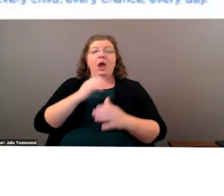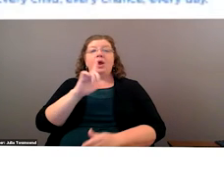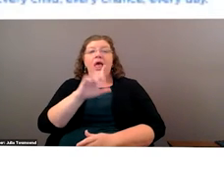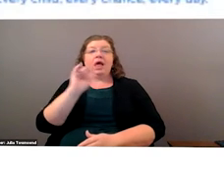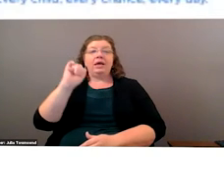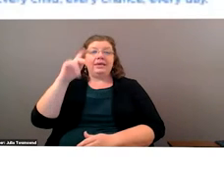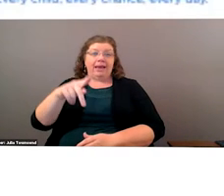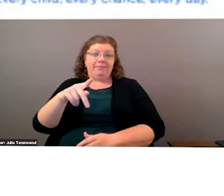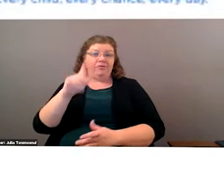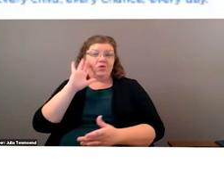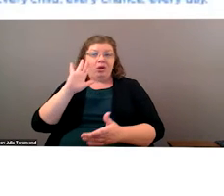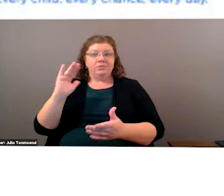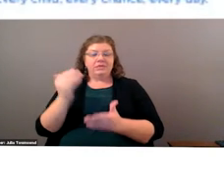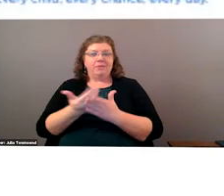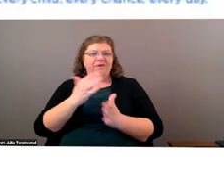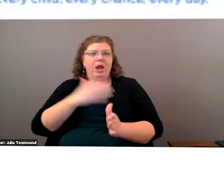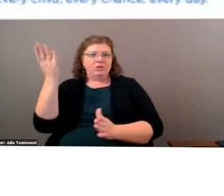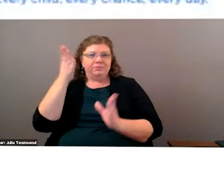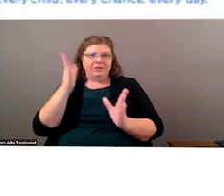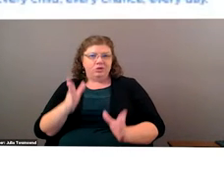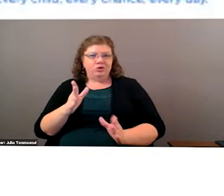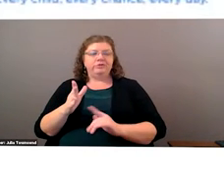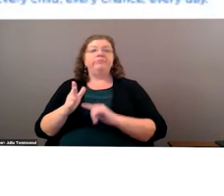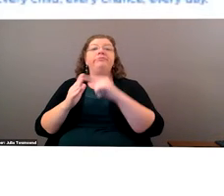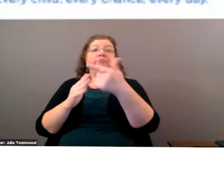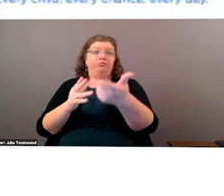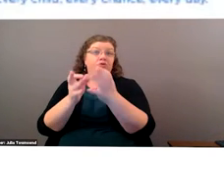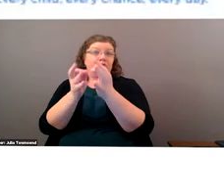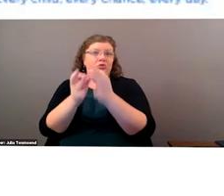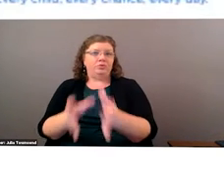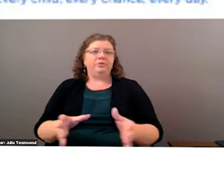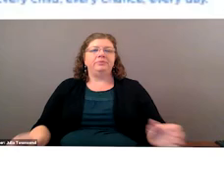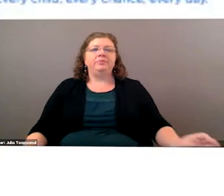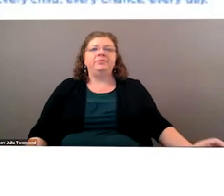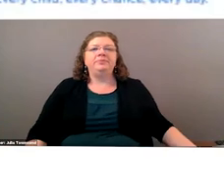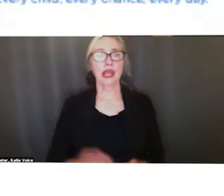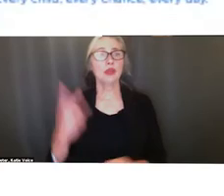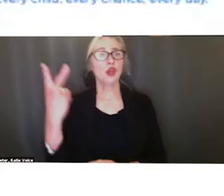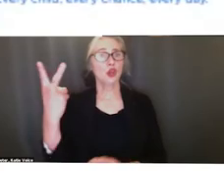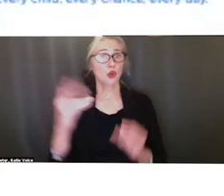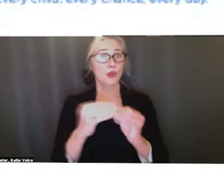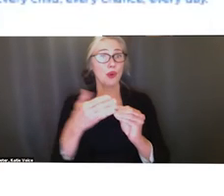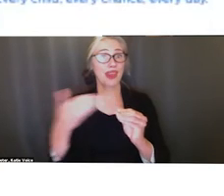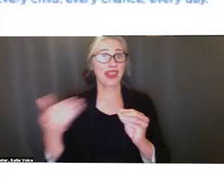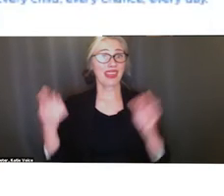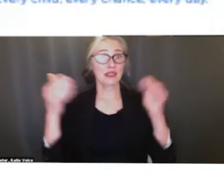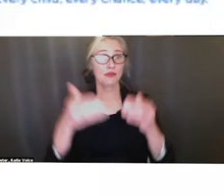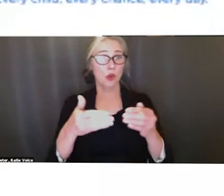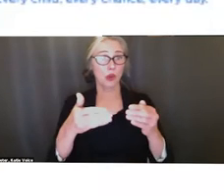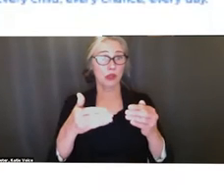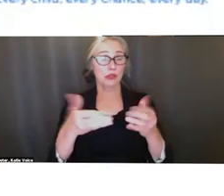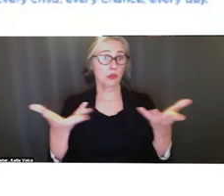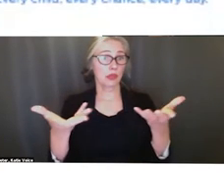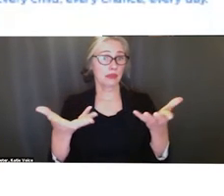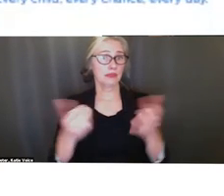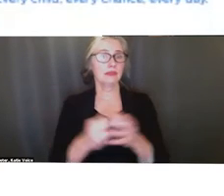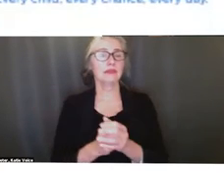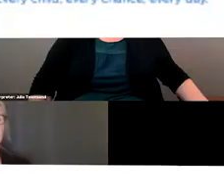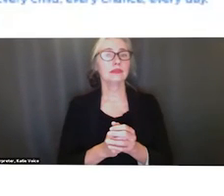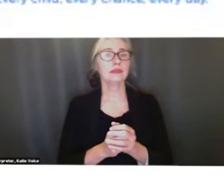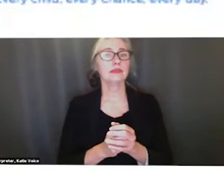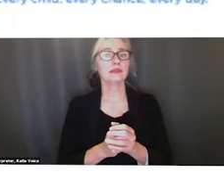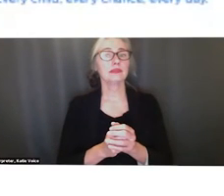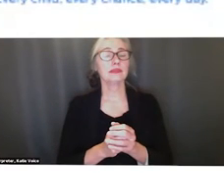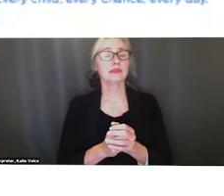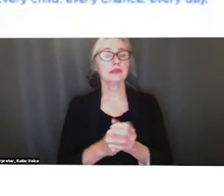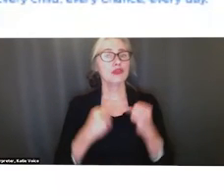que ya han mencionado. Dos acciones en las que nos estamos enfocando en particular son implementar